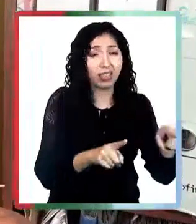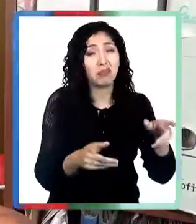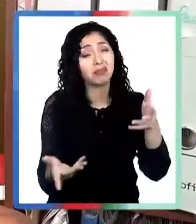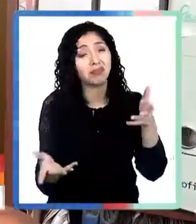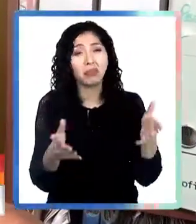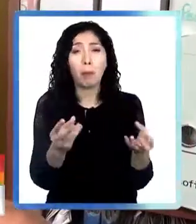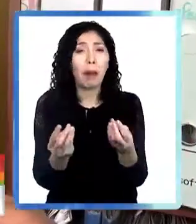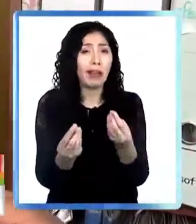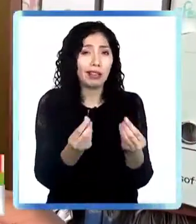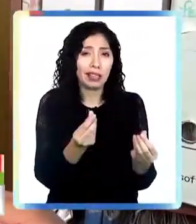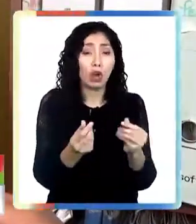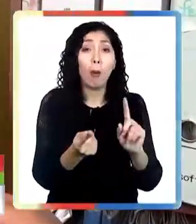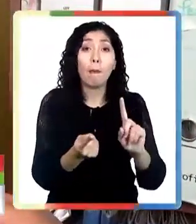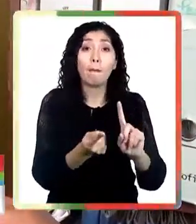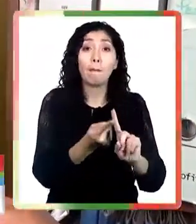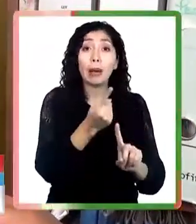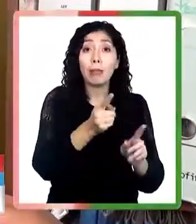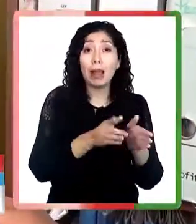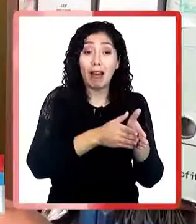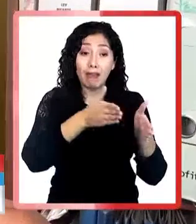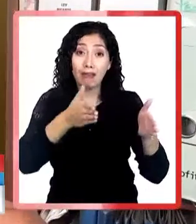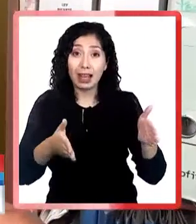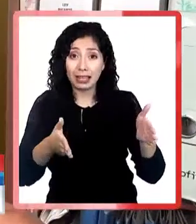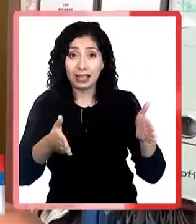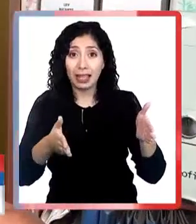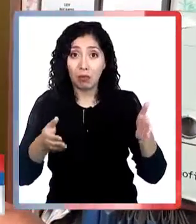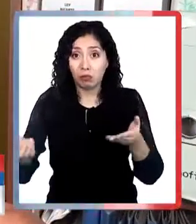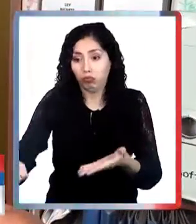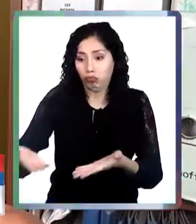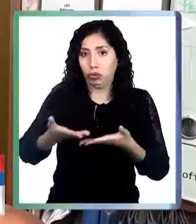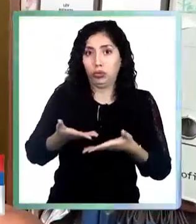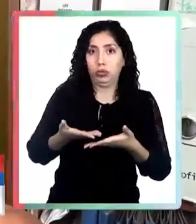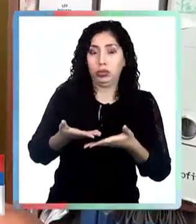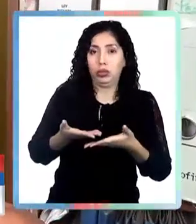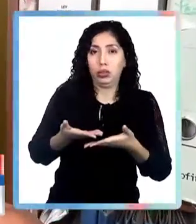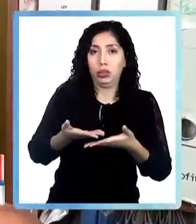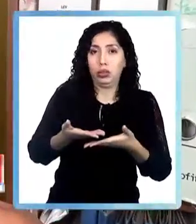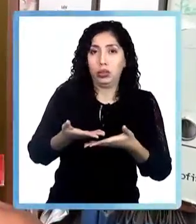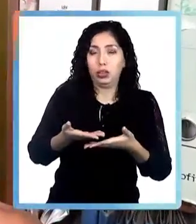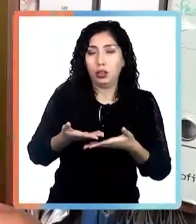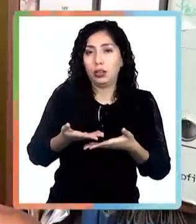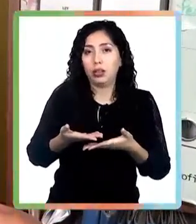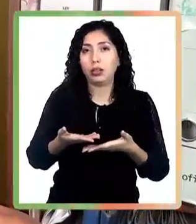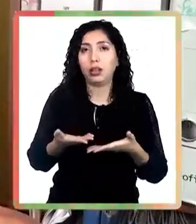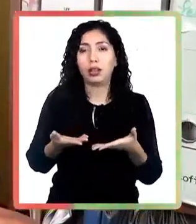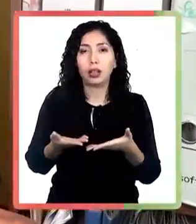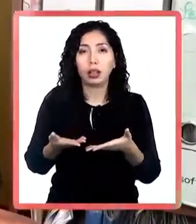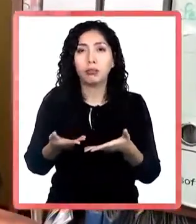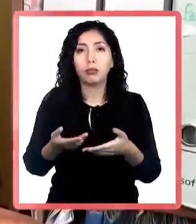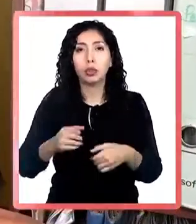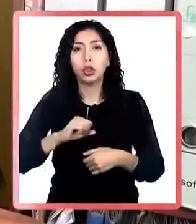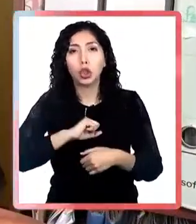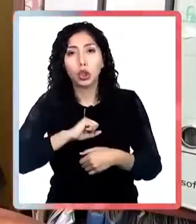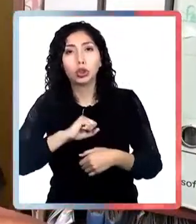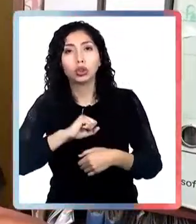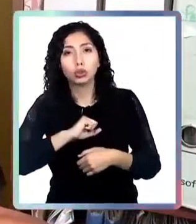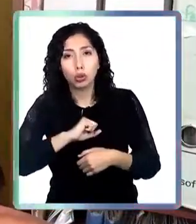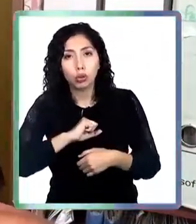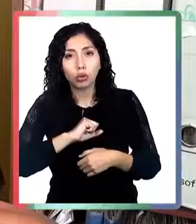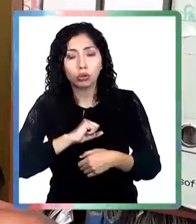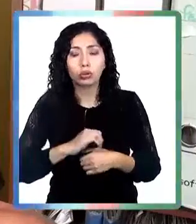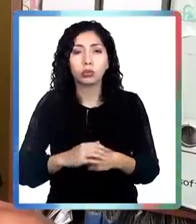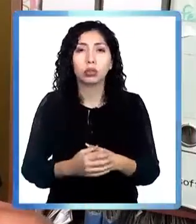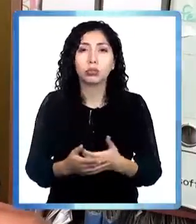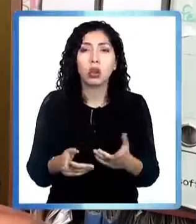primera fase de infección que se llama pródromo en general el curso a todos con lo mismo